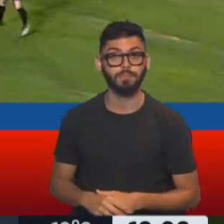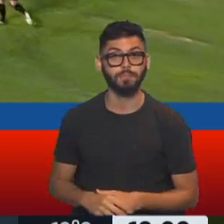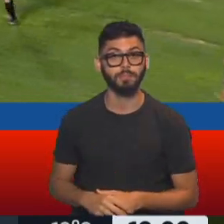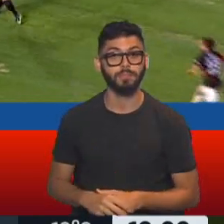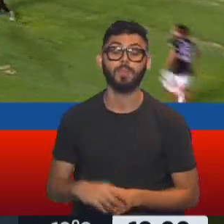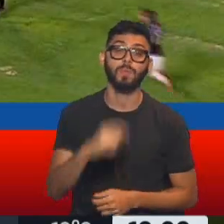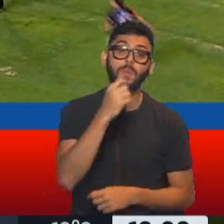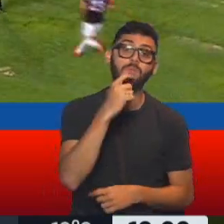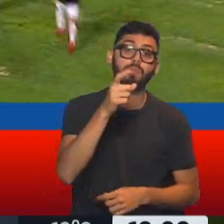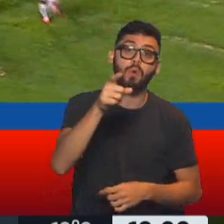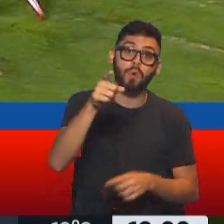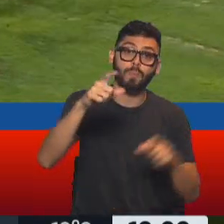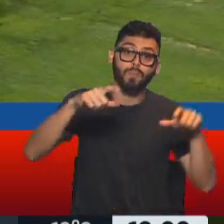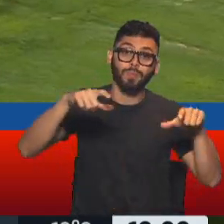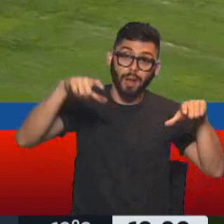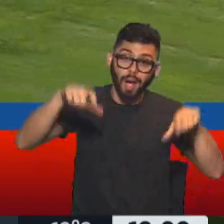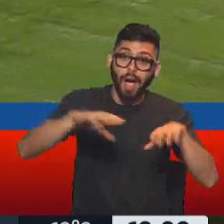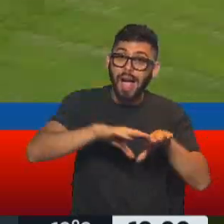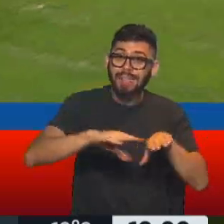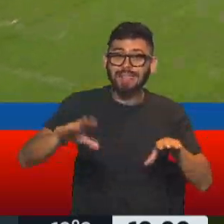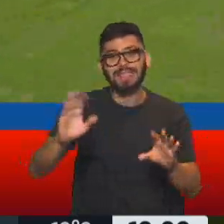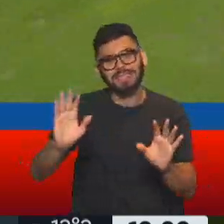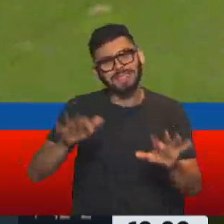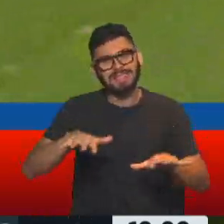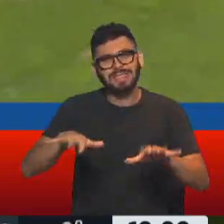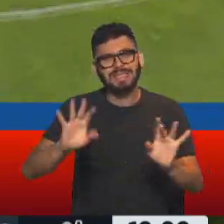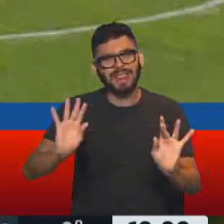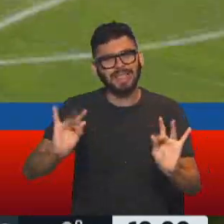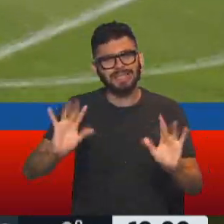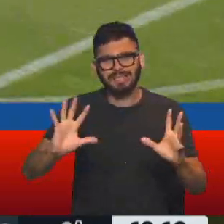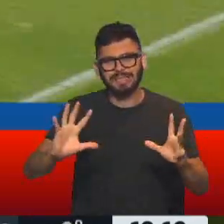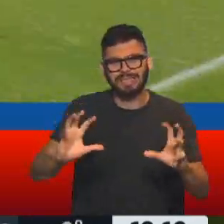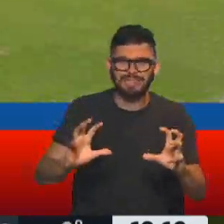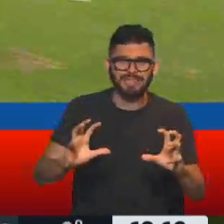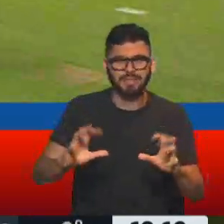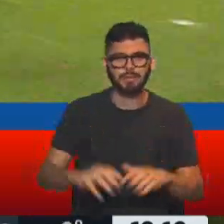como en una cancha complicada.